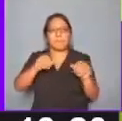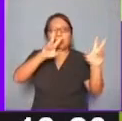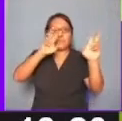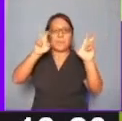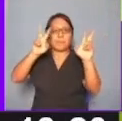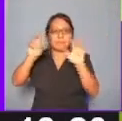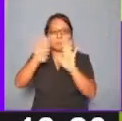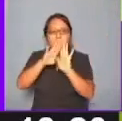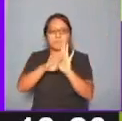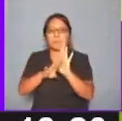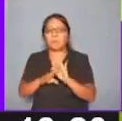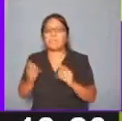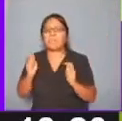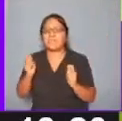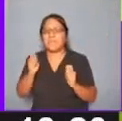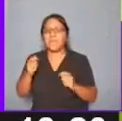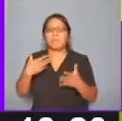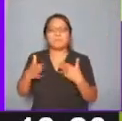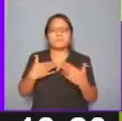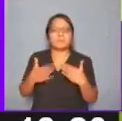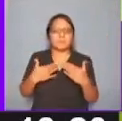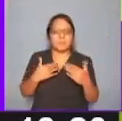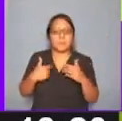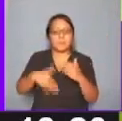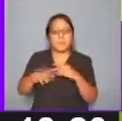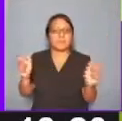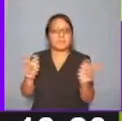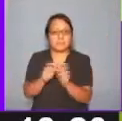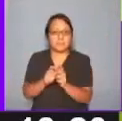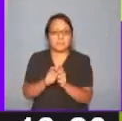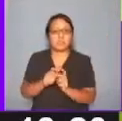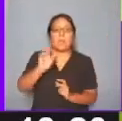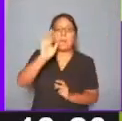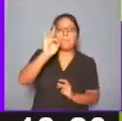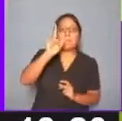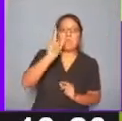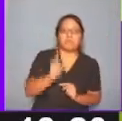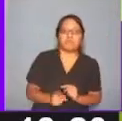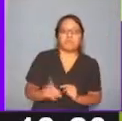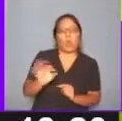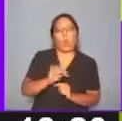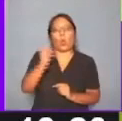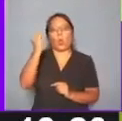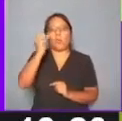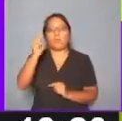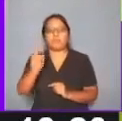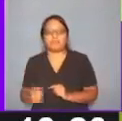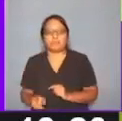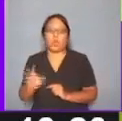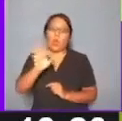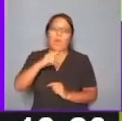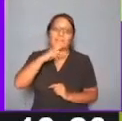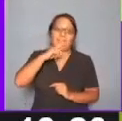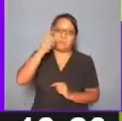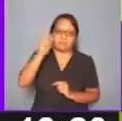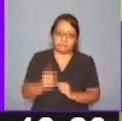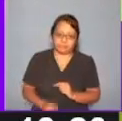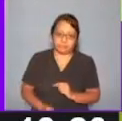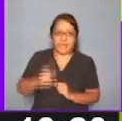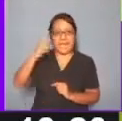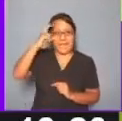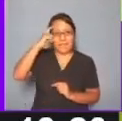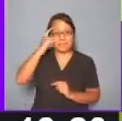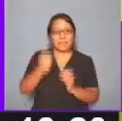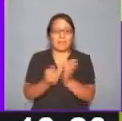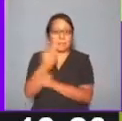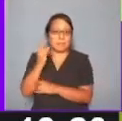en labor parlamentaria para que la sesión se lleve a cabo o los miércoles o los jueves o los viernes a las 10 de la mañana, según se